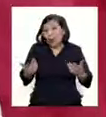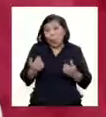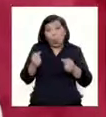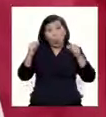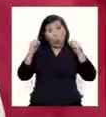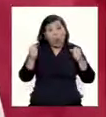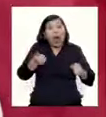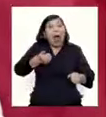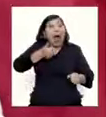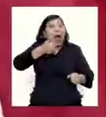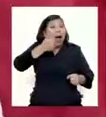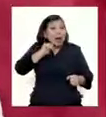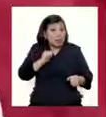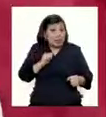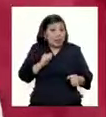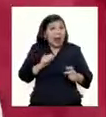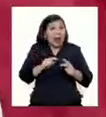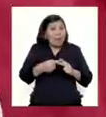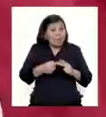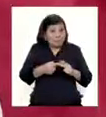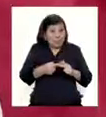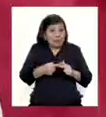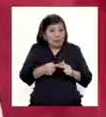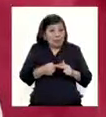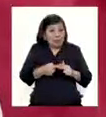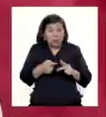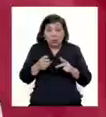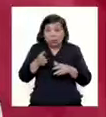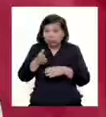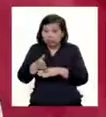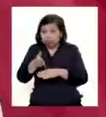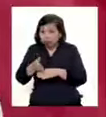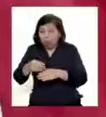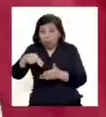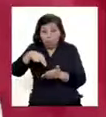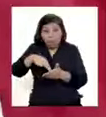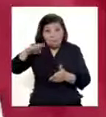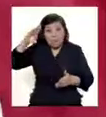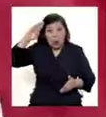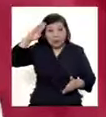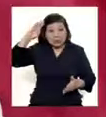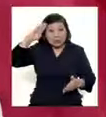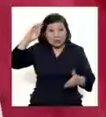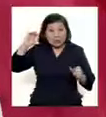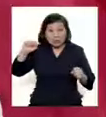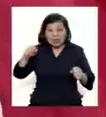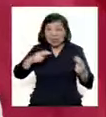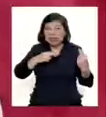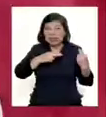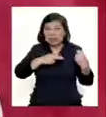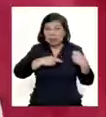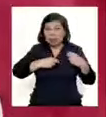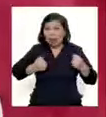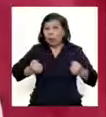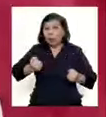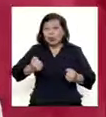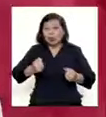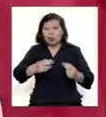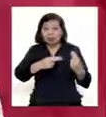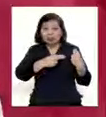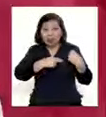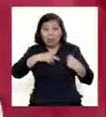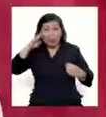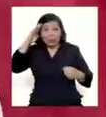Ya nosotros desde ayer hemos empezado con los operativos y policiales que están a cargo de la dirección de tránsito, con